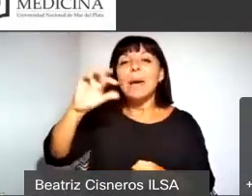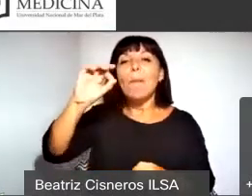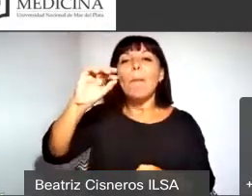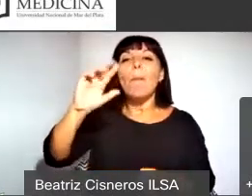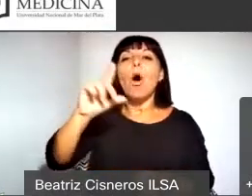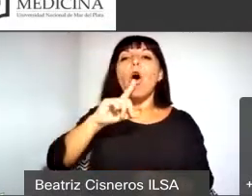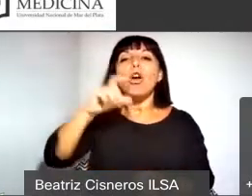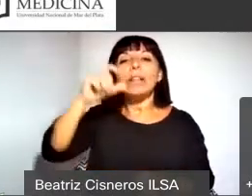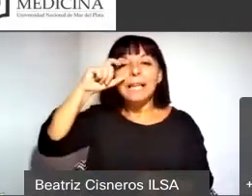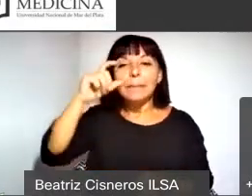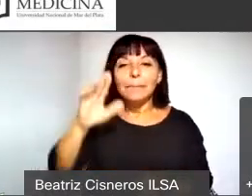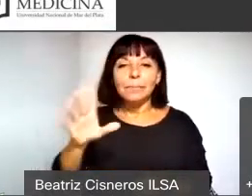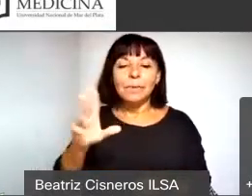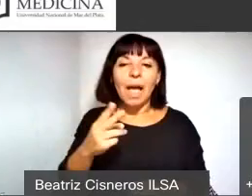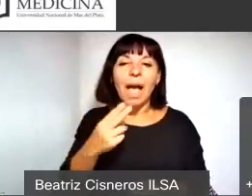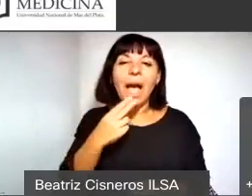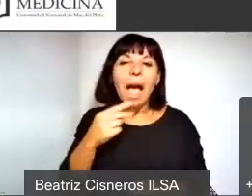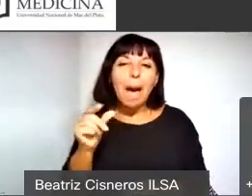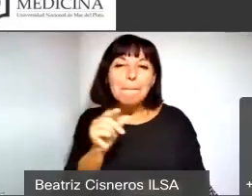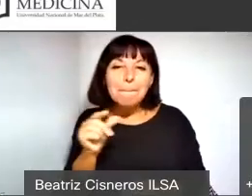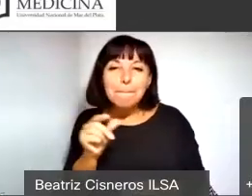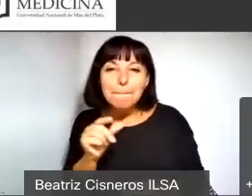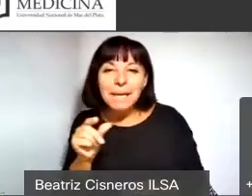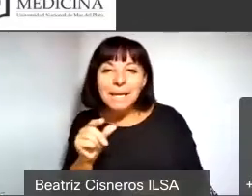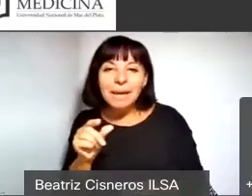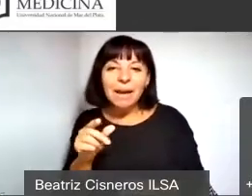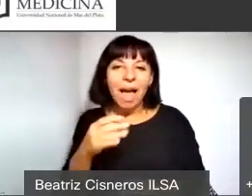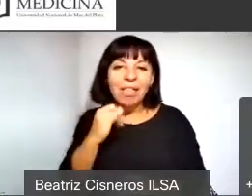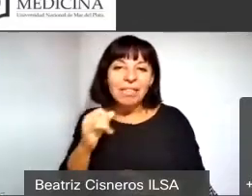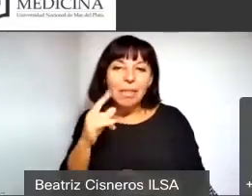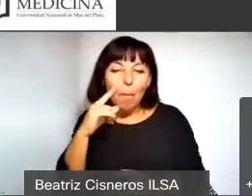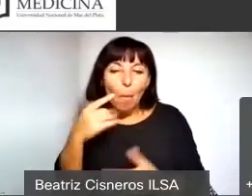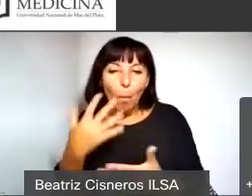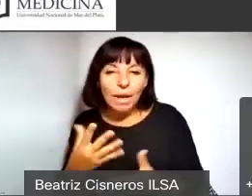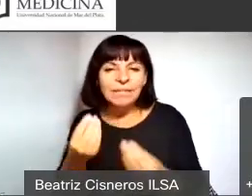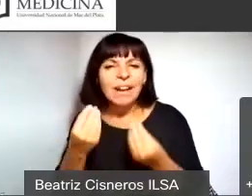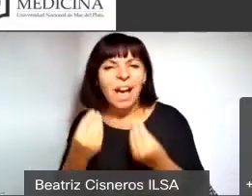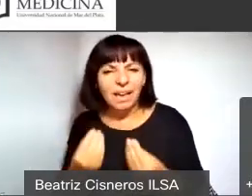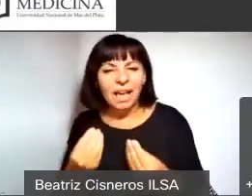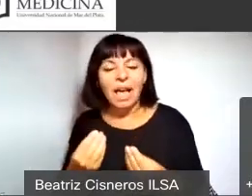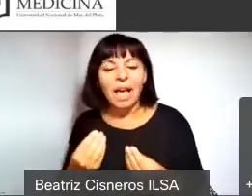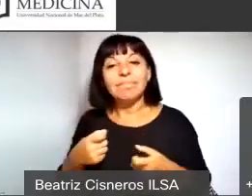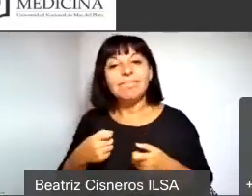Bueno, la pilita acá estaría indicando de que hay consumo de energía, ¿sí?